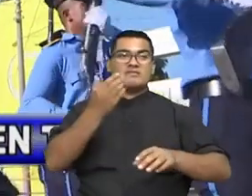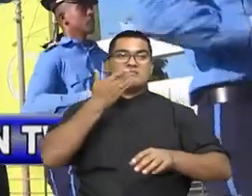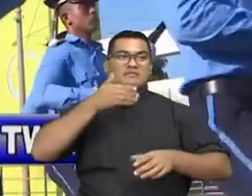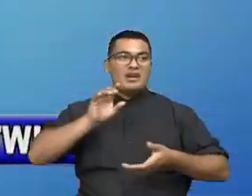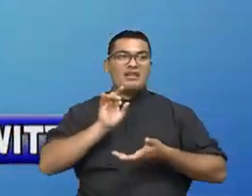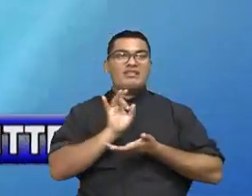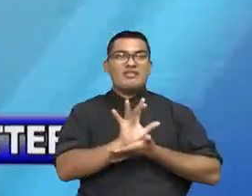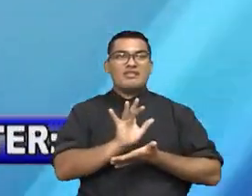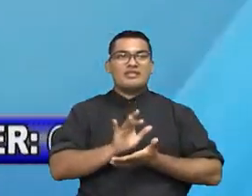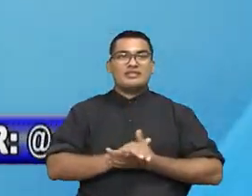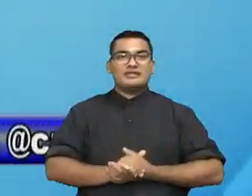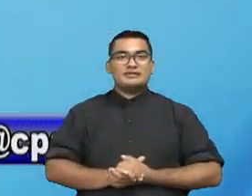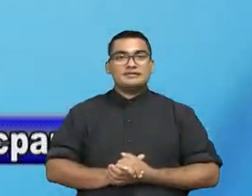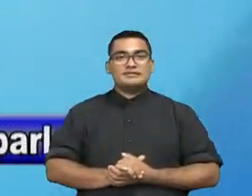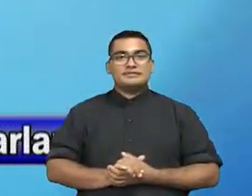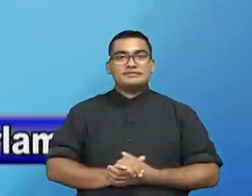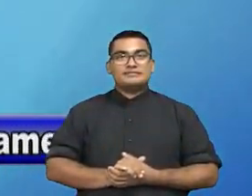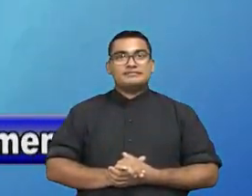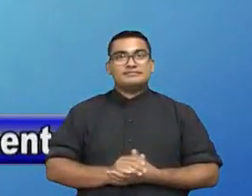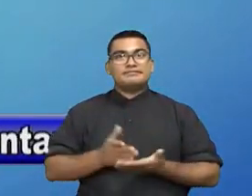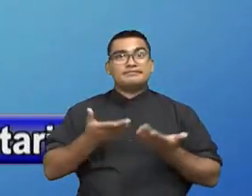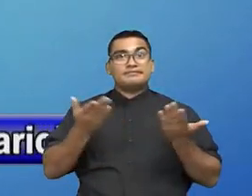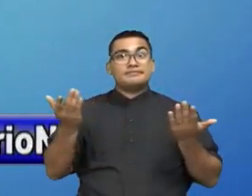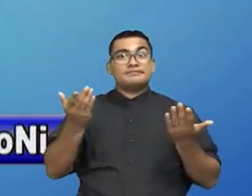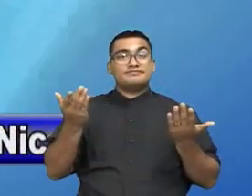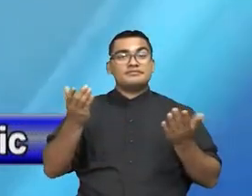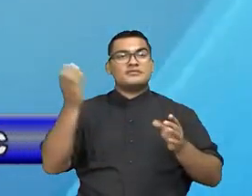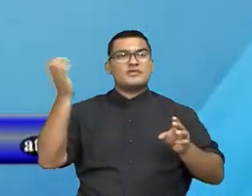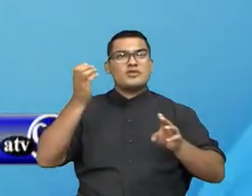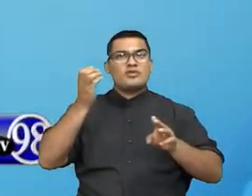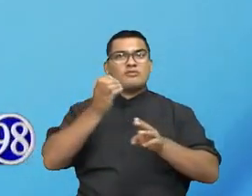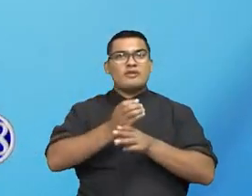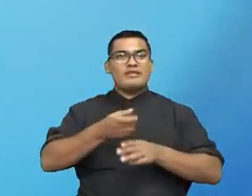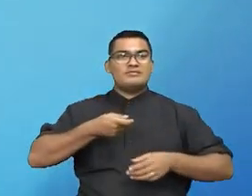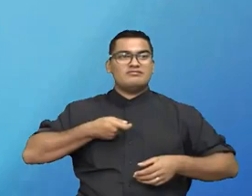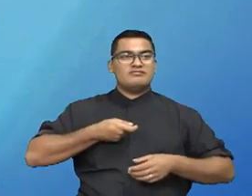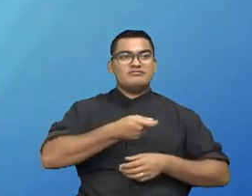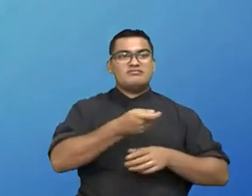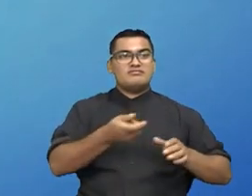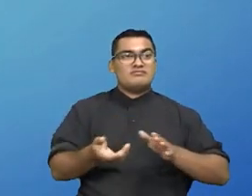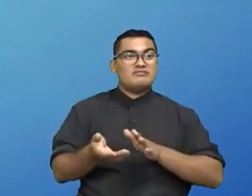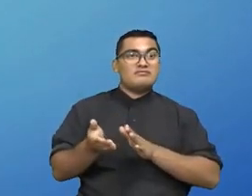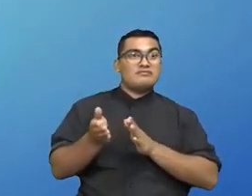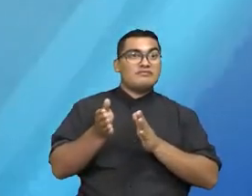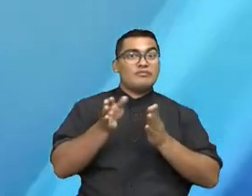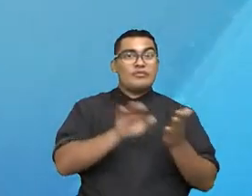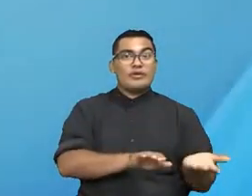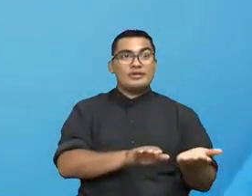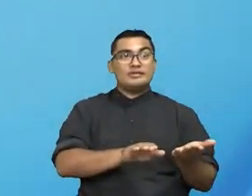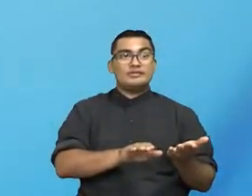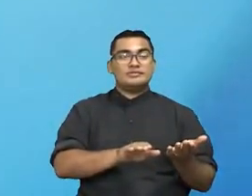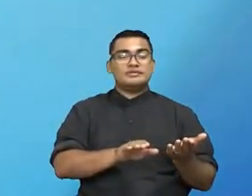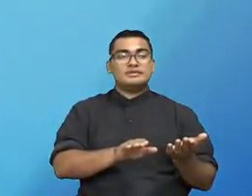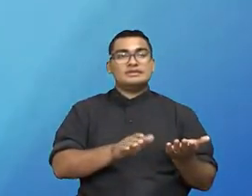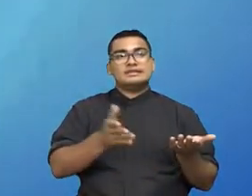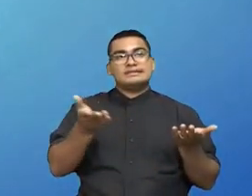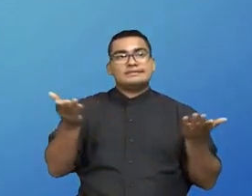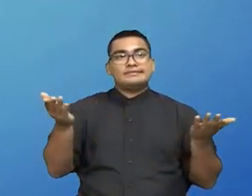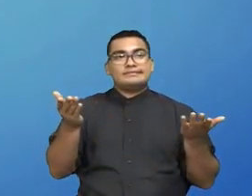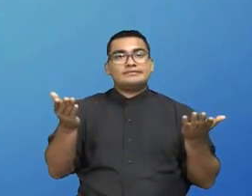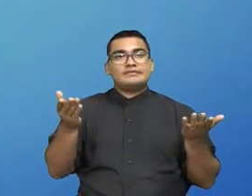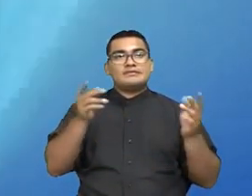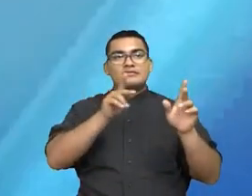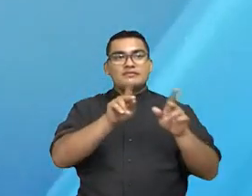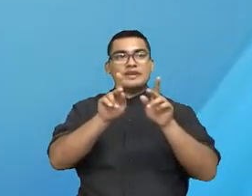odio. Provocado por mentes que de verdad lucen